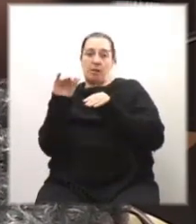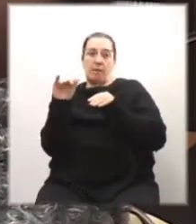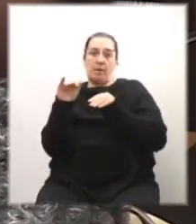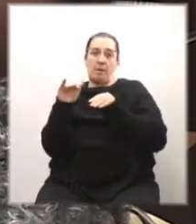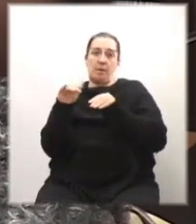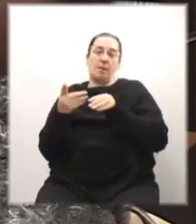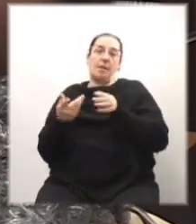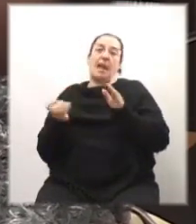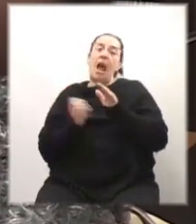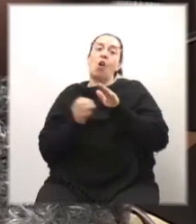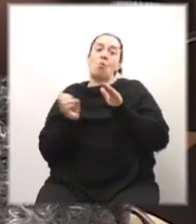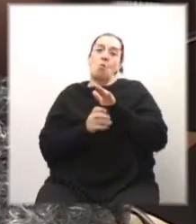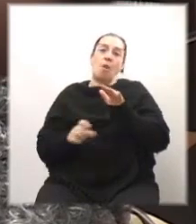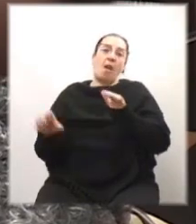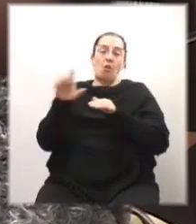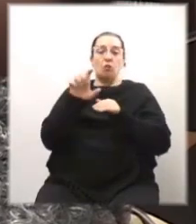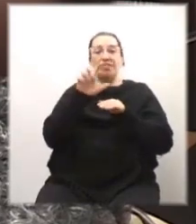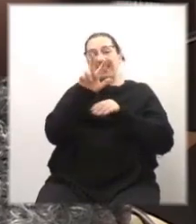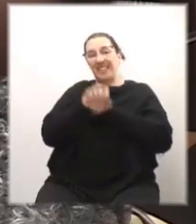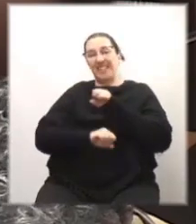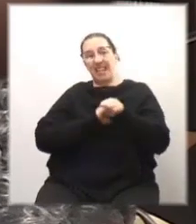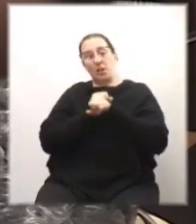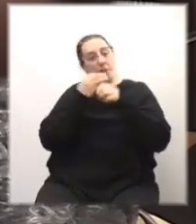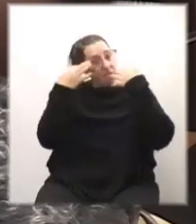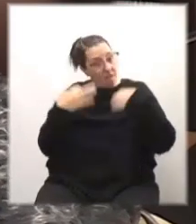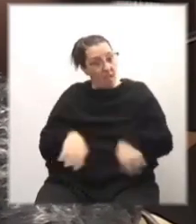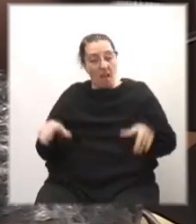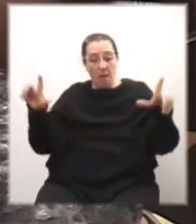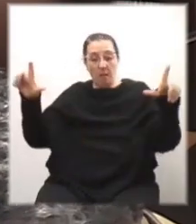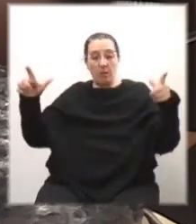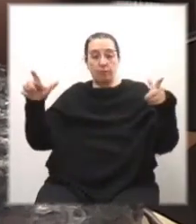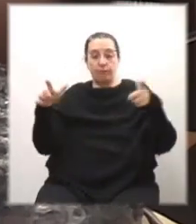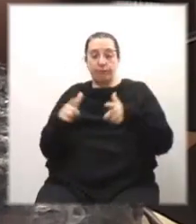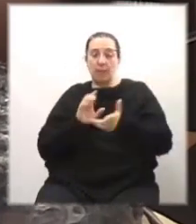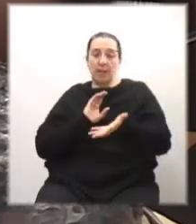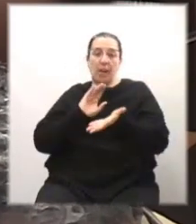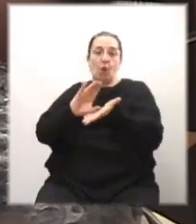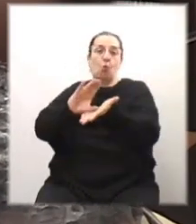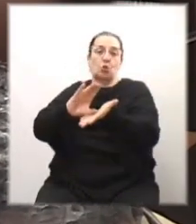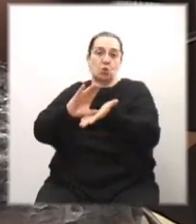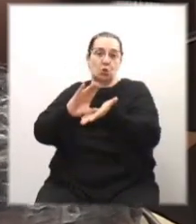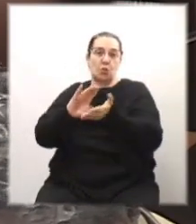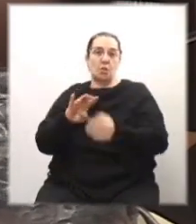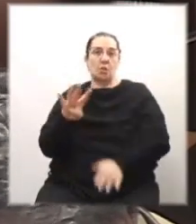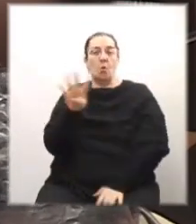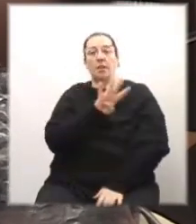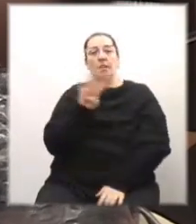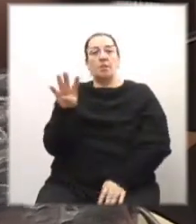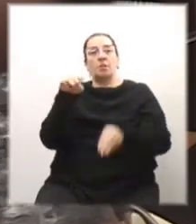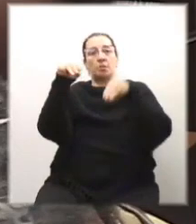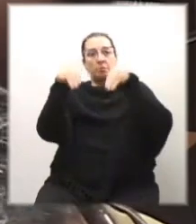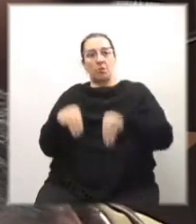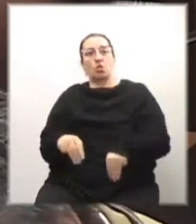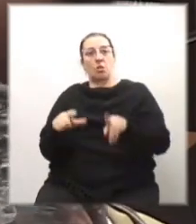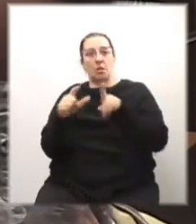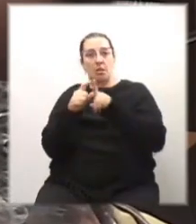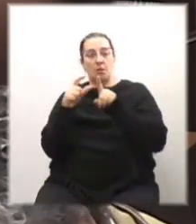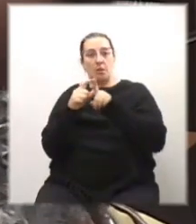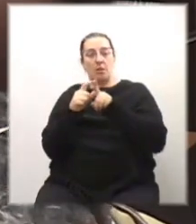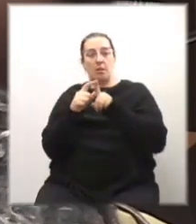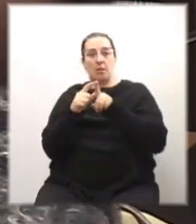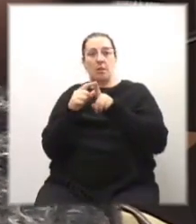en el acumulado de los 3 años se redujeron los recursos que se le asignan en 44 millones de dólares.